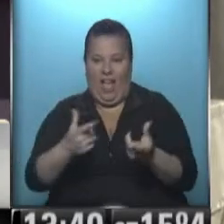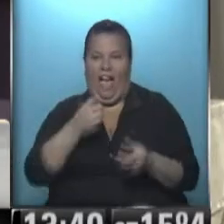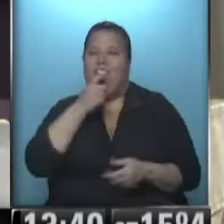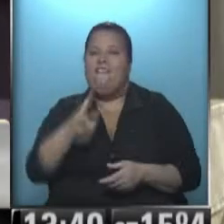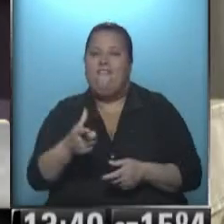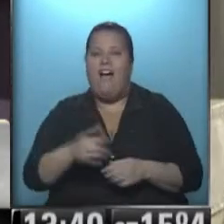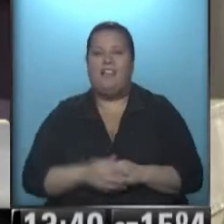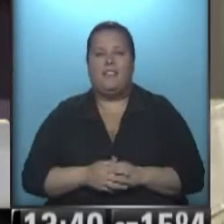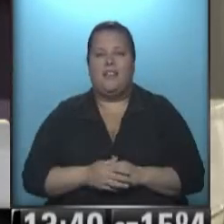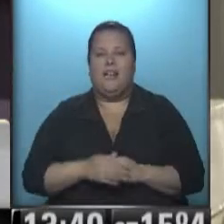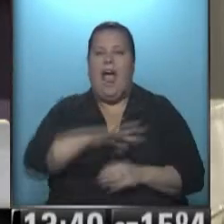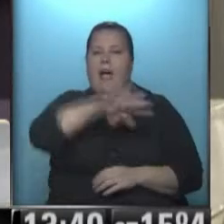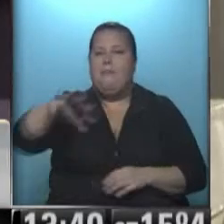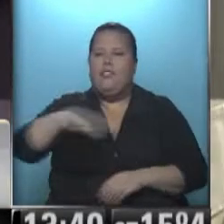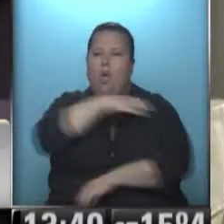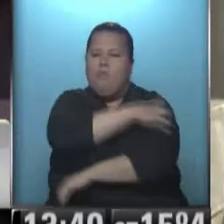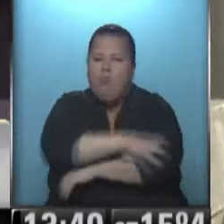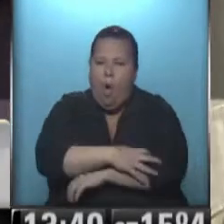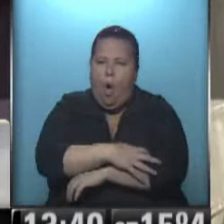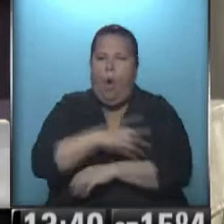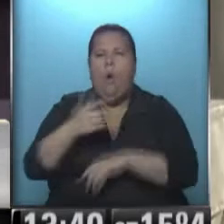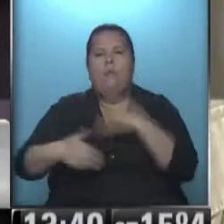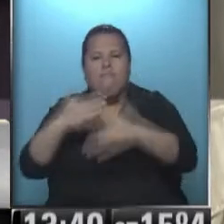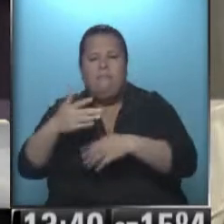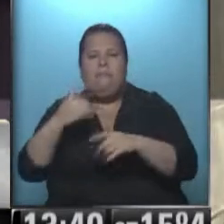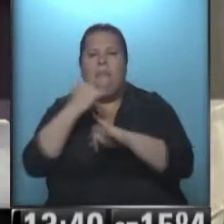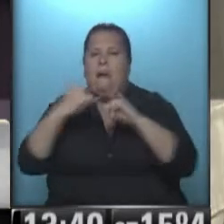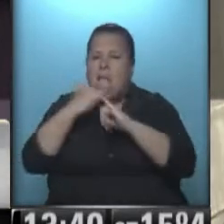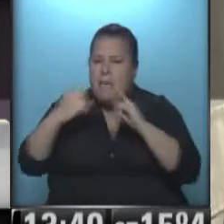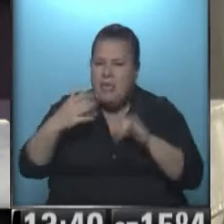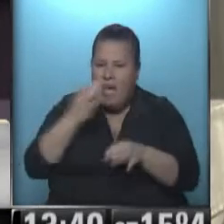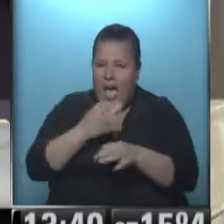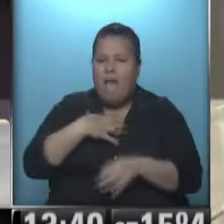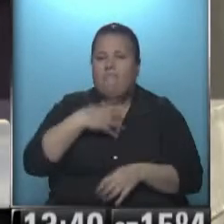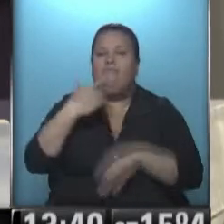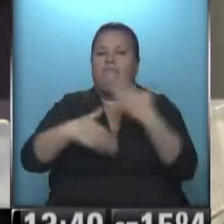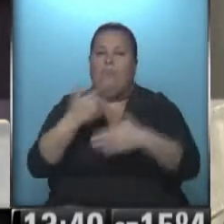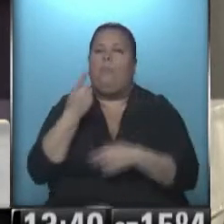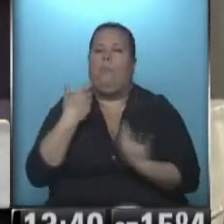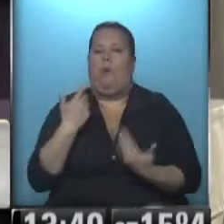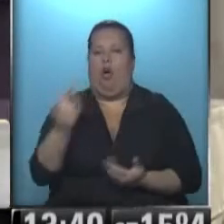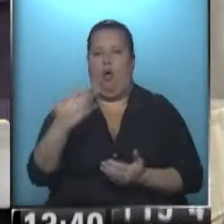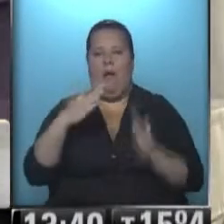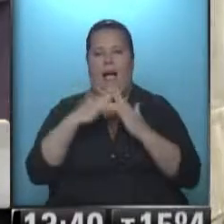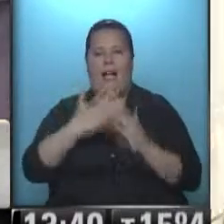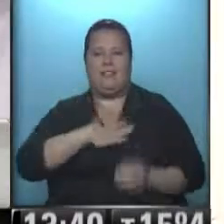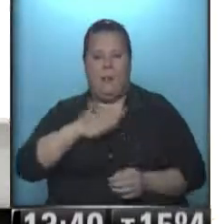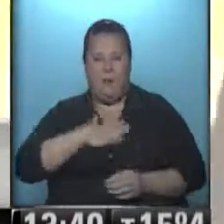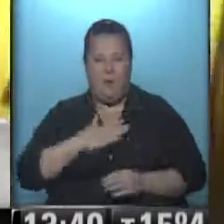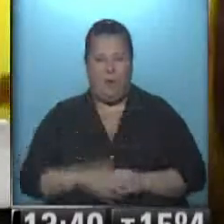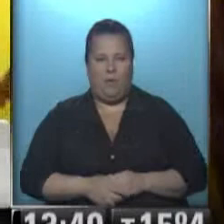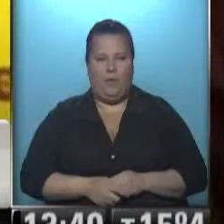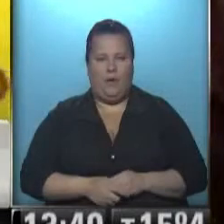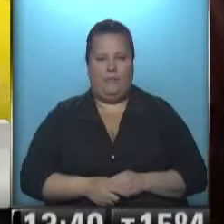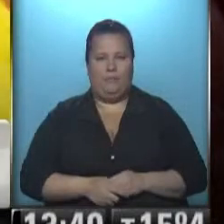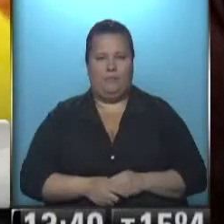uma população pobre e emergente, da classe média emergente, de poder comprar sua casa própria.